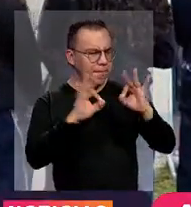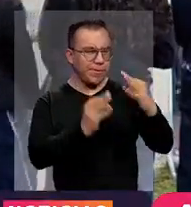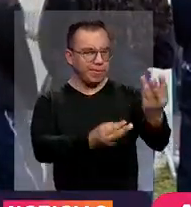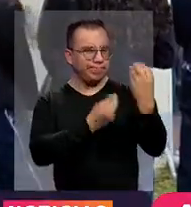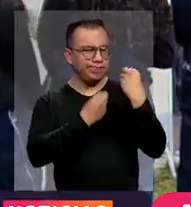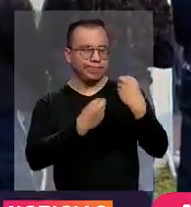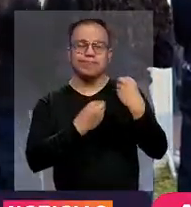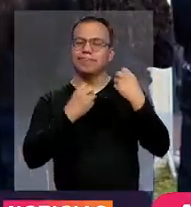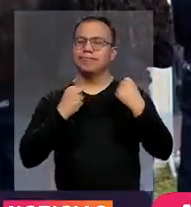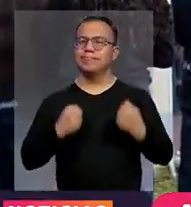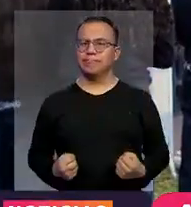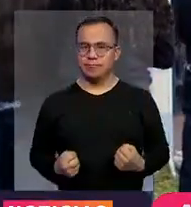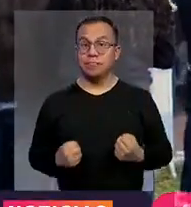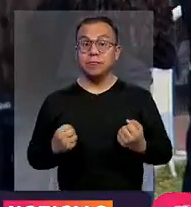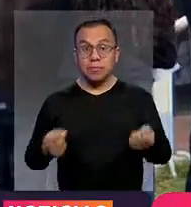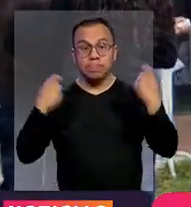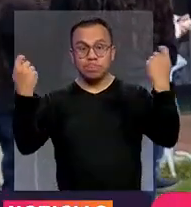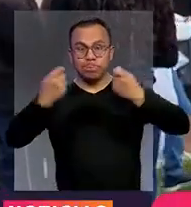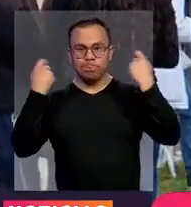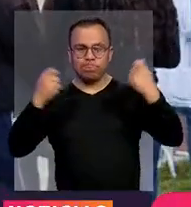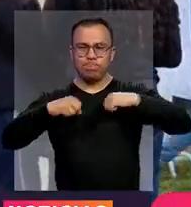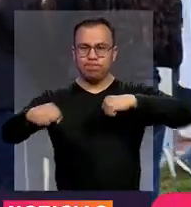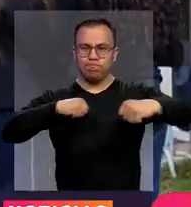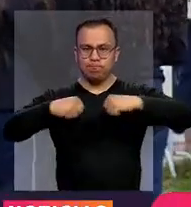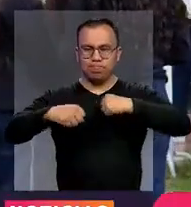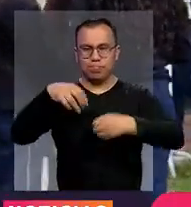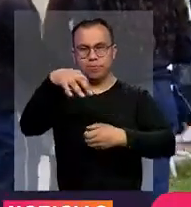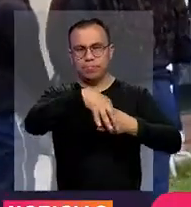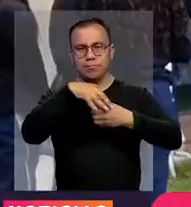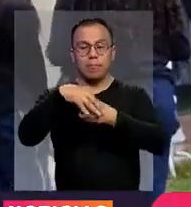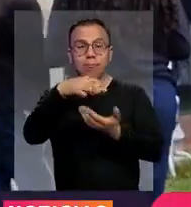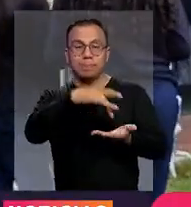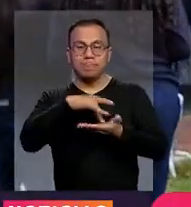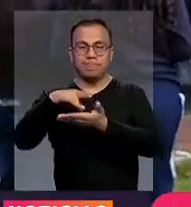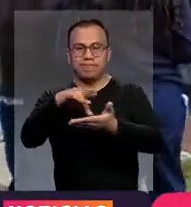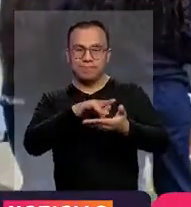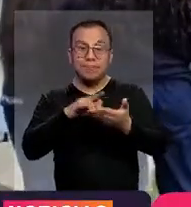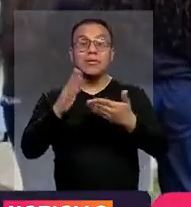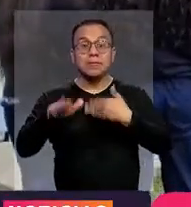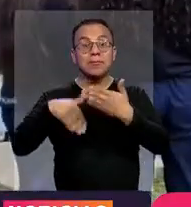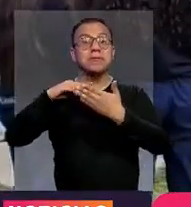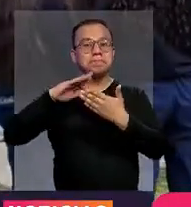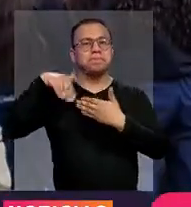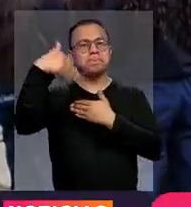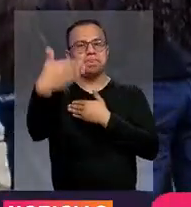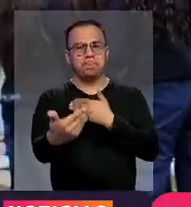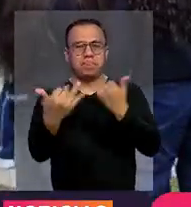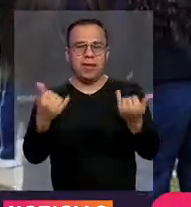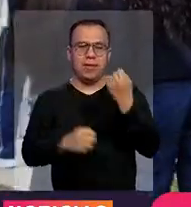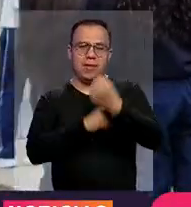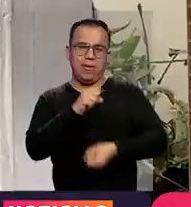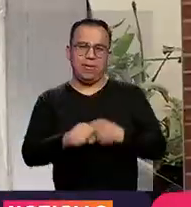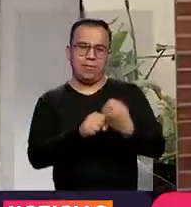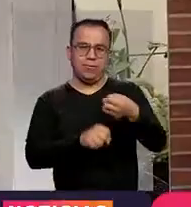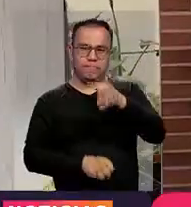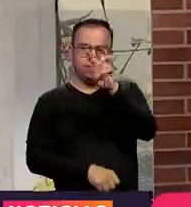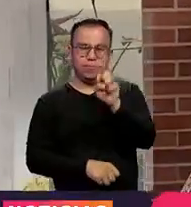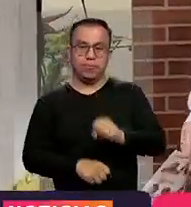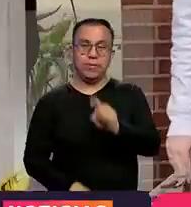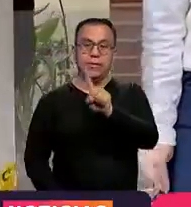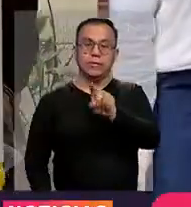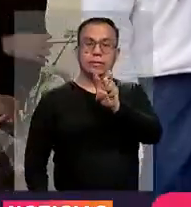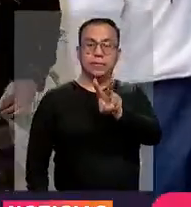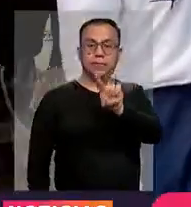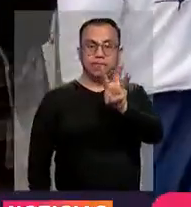preparados para promover dinámicas electorales y participar en las dinámicas electorales una vez cumplan su mayoría de edad.